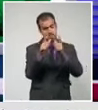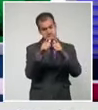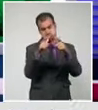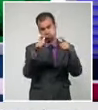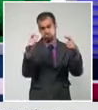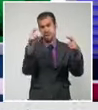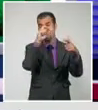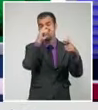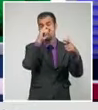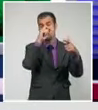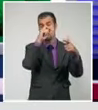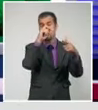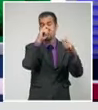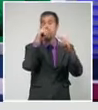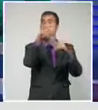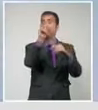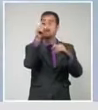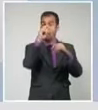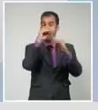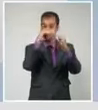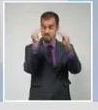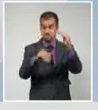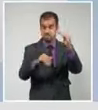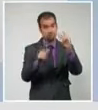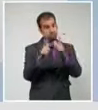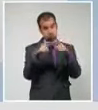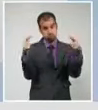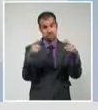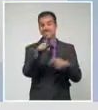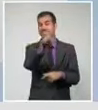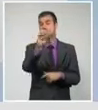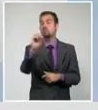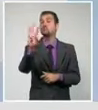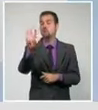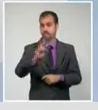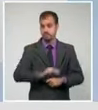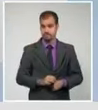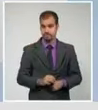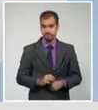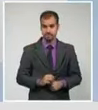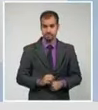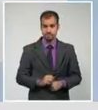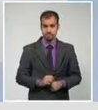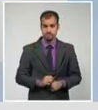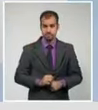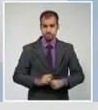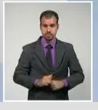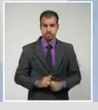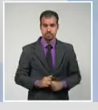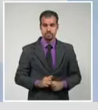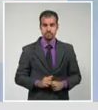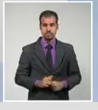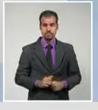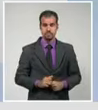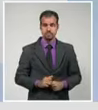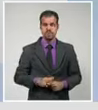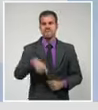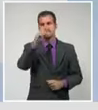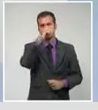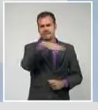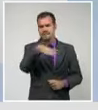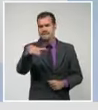menores de 20 años, 103, elevado el número de casos en edades